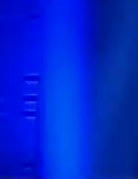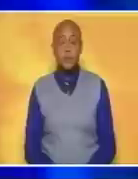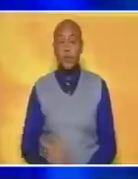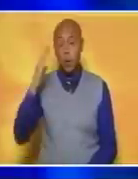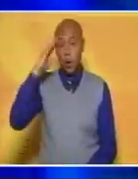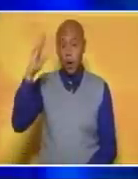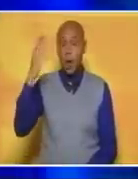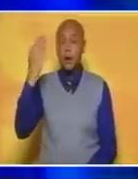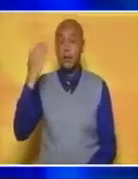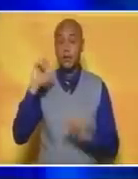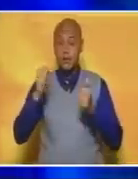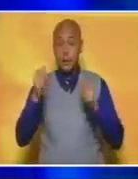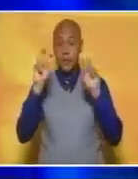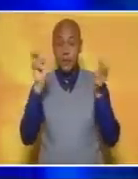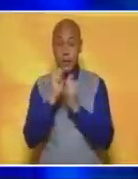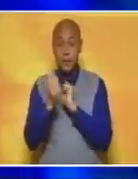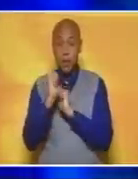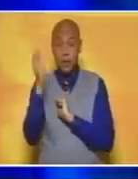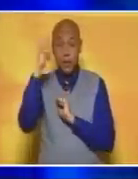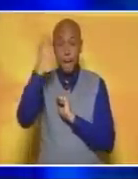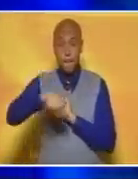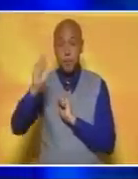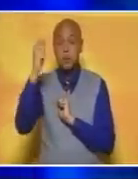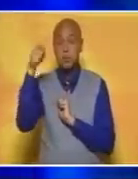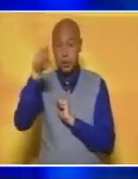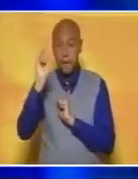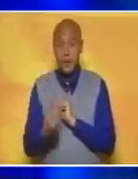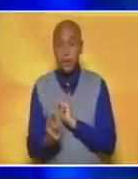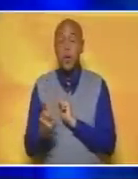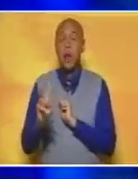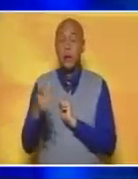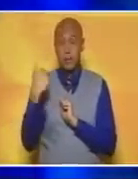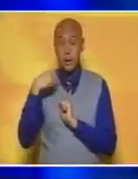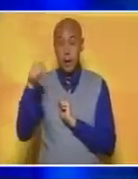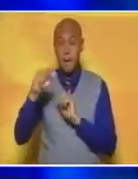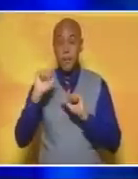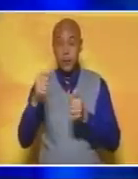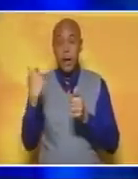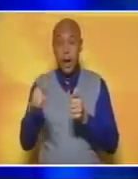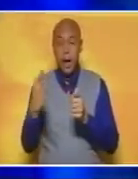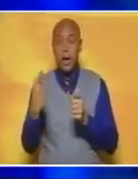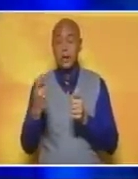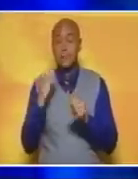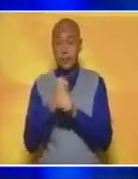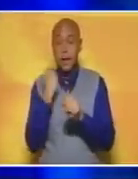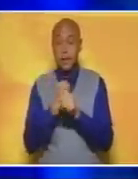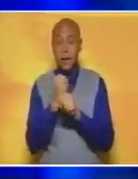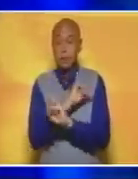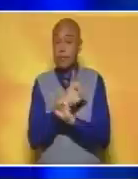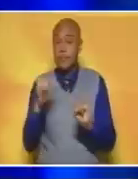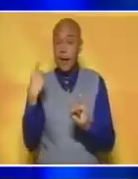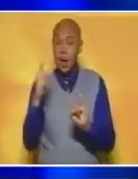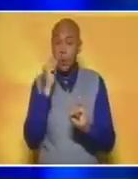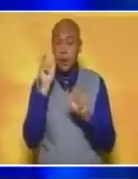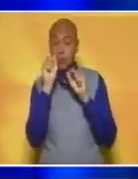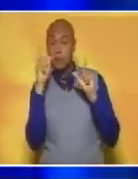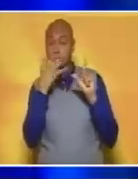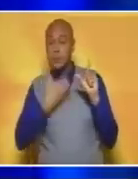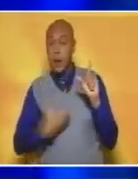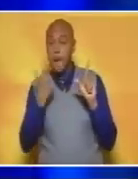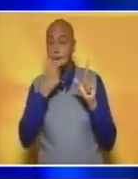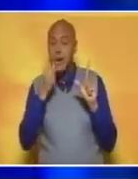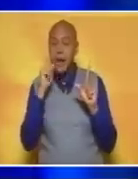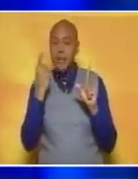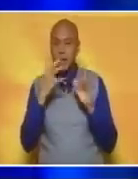Hola amigos, iniciamos los deportes con béisbol de Grandes Ligas porque continúan terminándose relaciones laborales en medio del escándalo de robo de señas en la